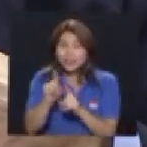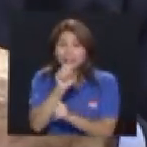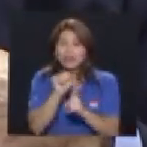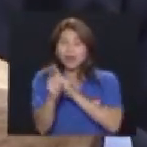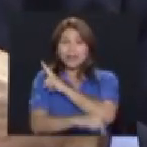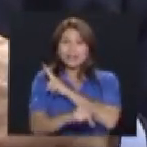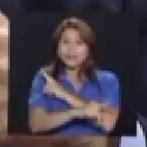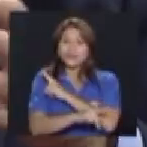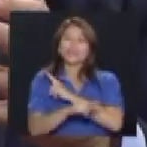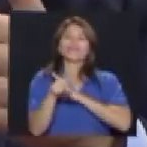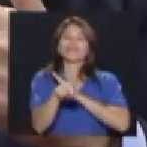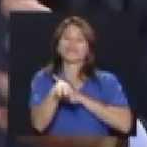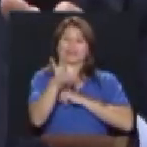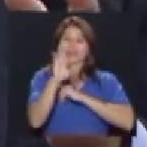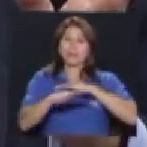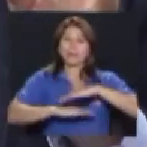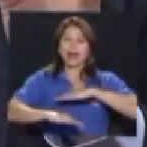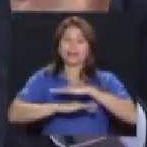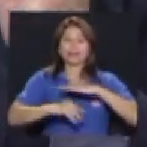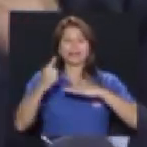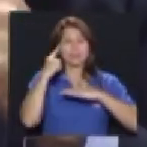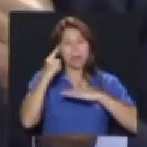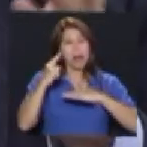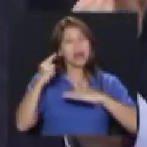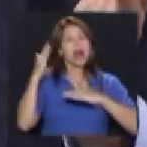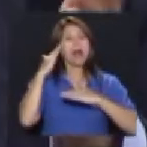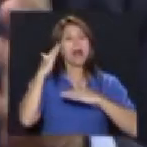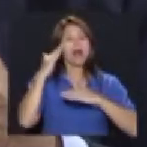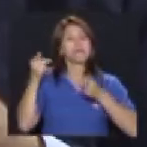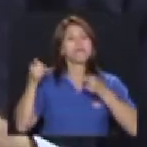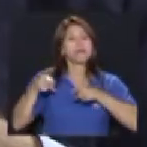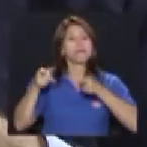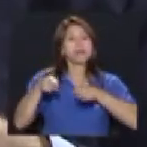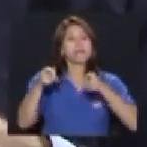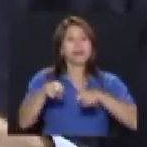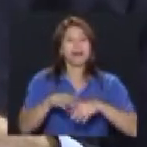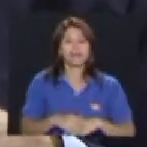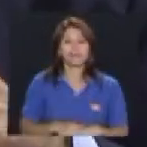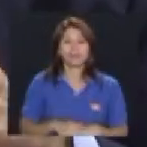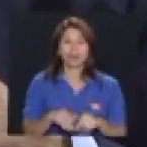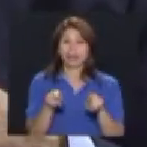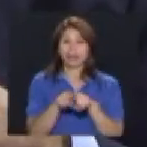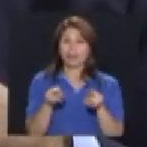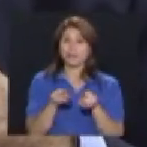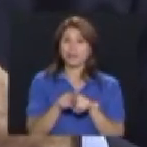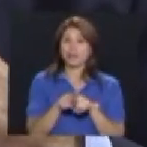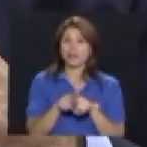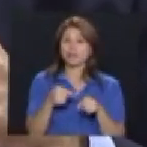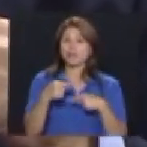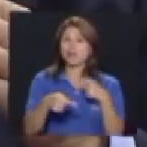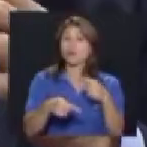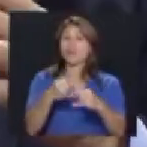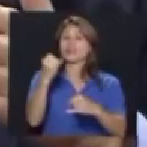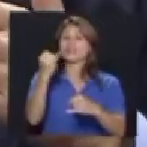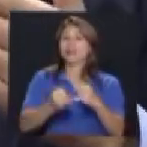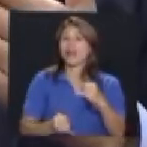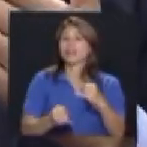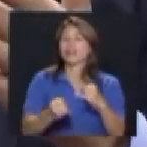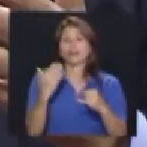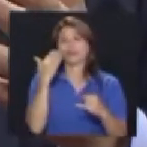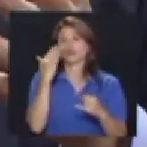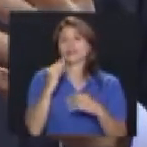interpretación. También el desenlace, la verdad que nadie sabe a ciencia cierta cuál va a ser, pero sí